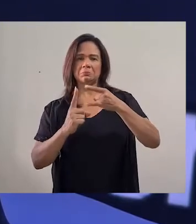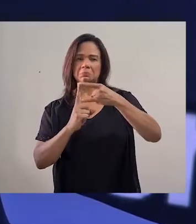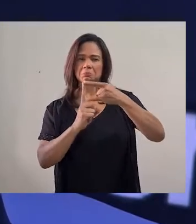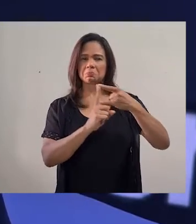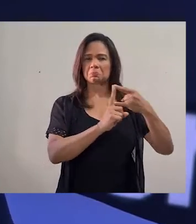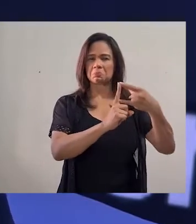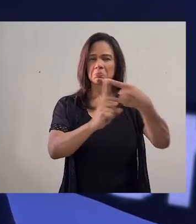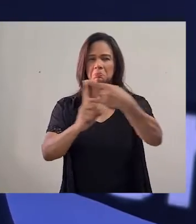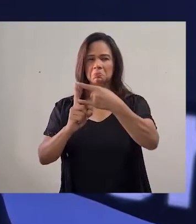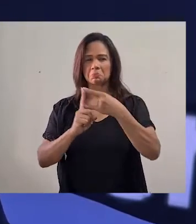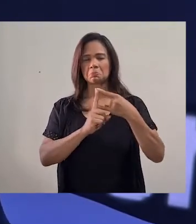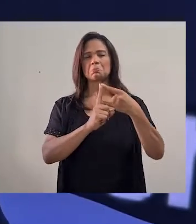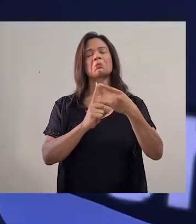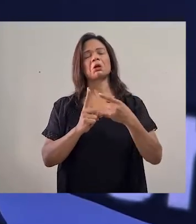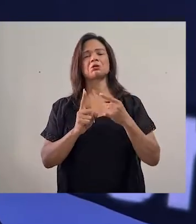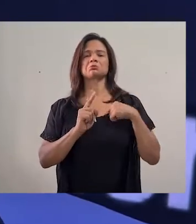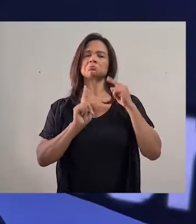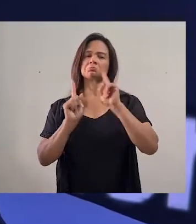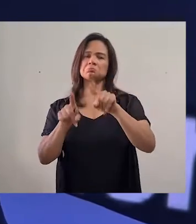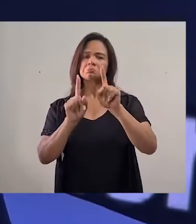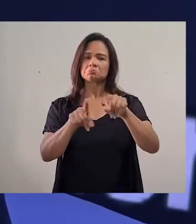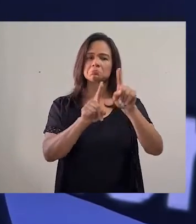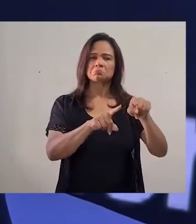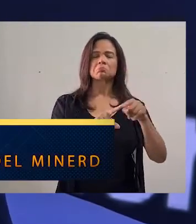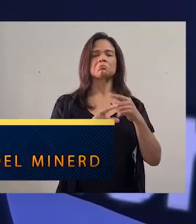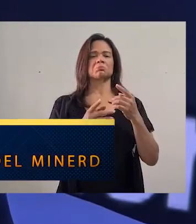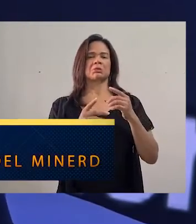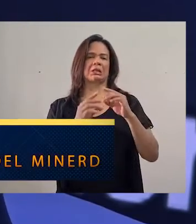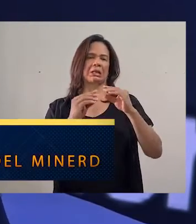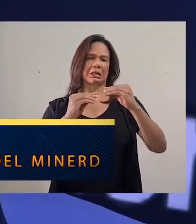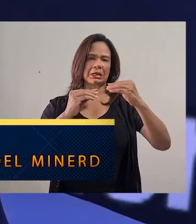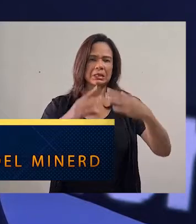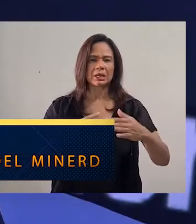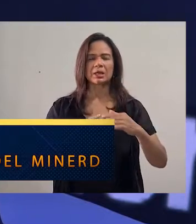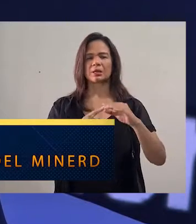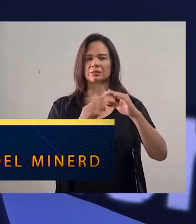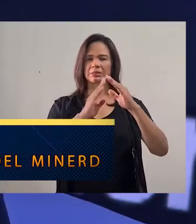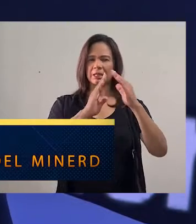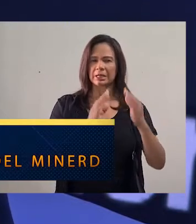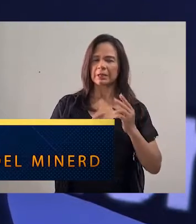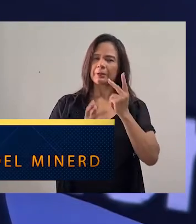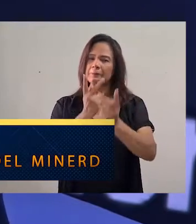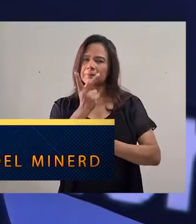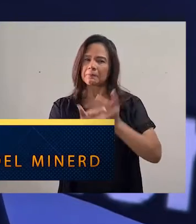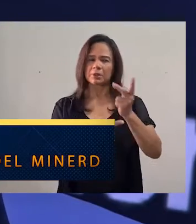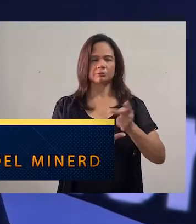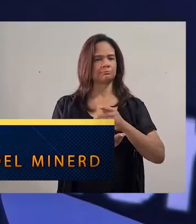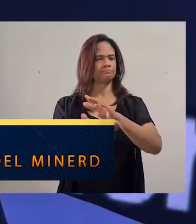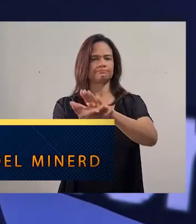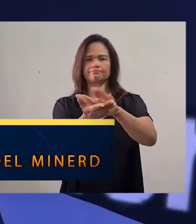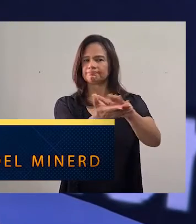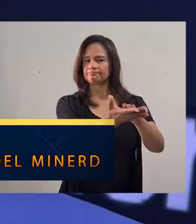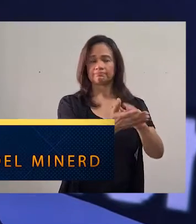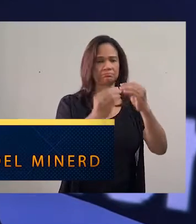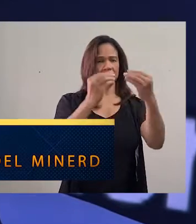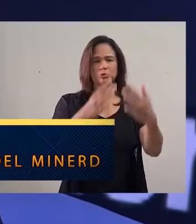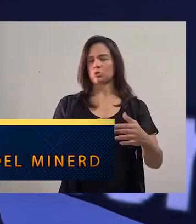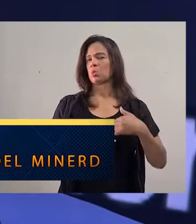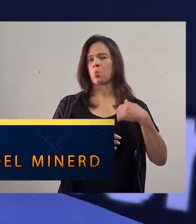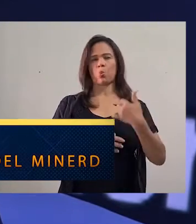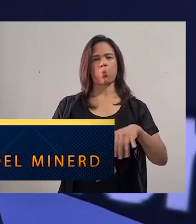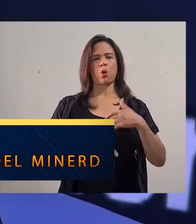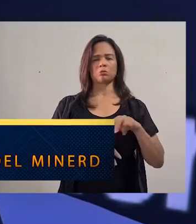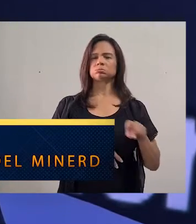algunos casos yendo a la casa de cada uno de ellos, esa docente que está día a día trabajando, de verdad merecen un